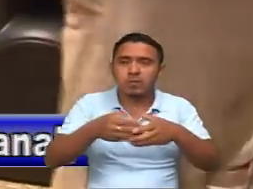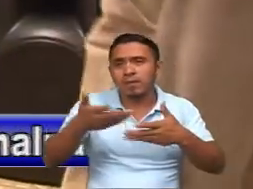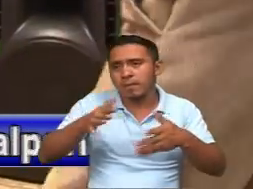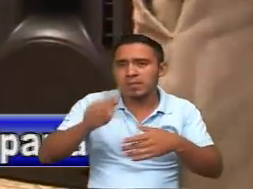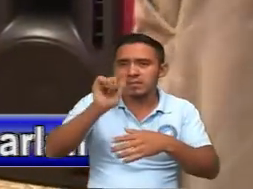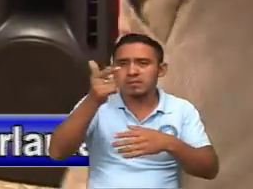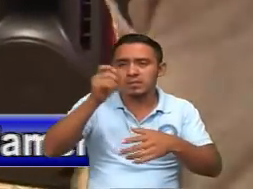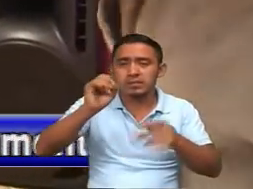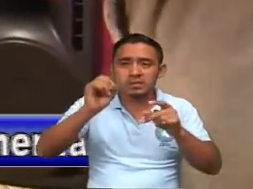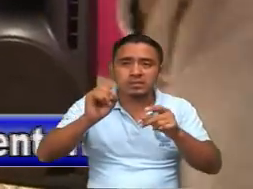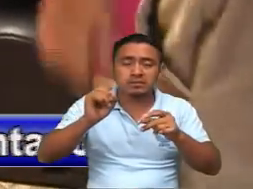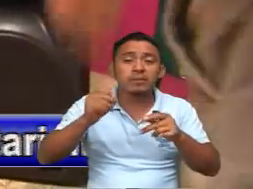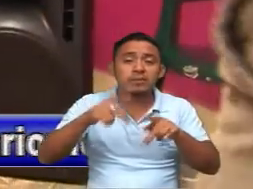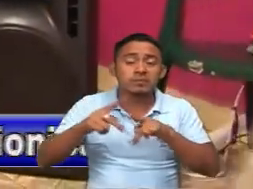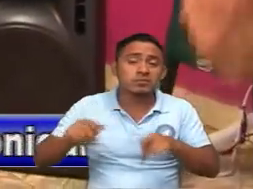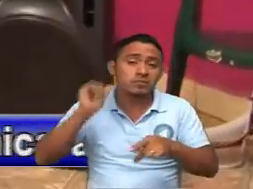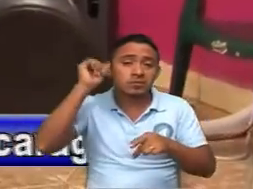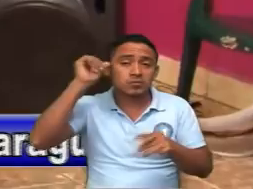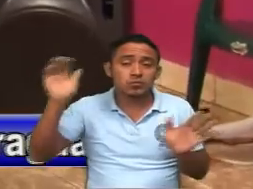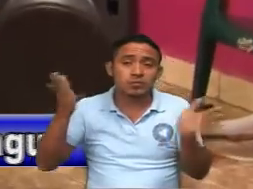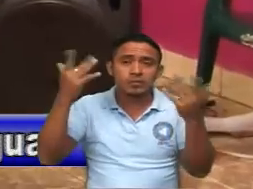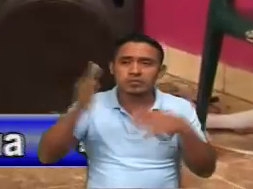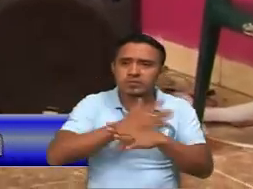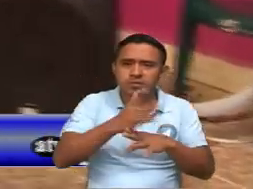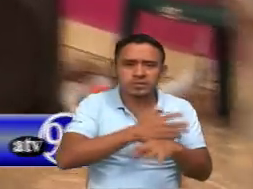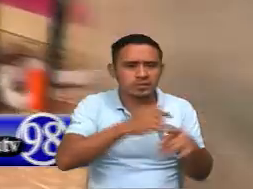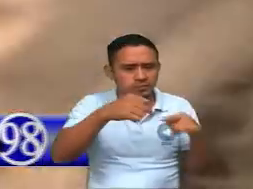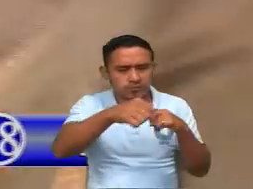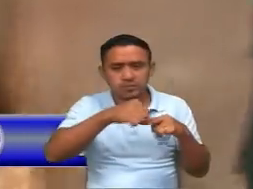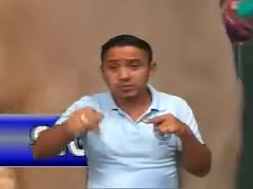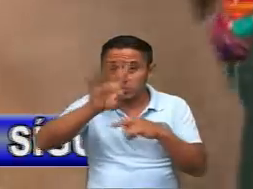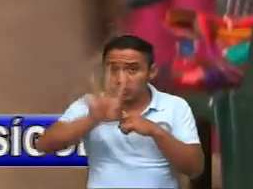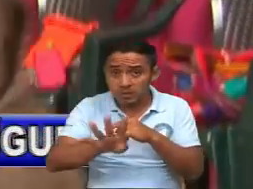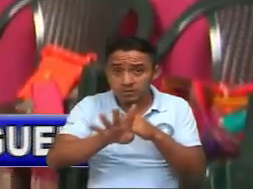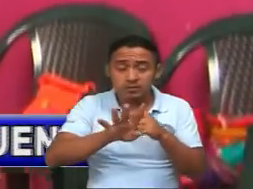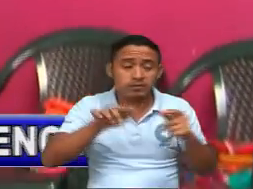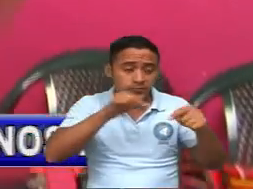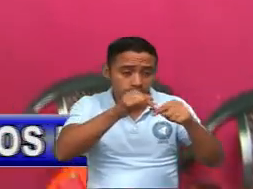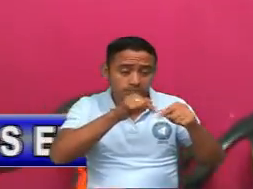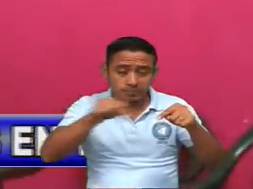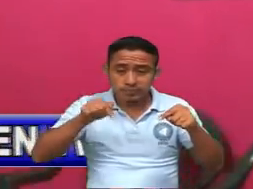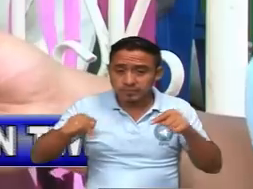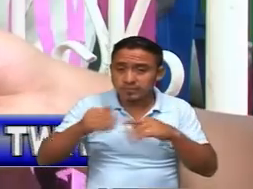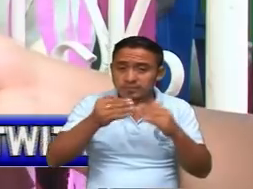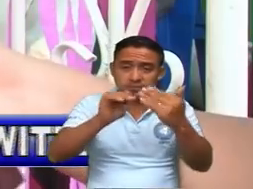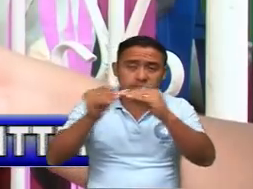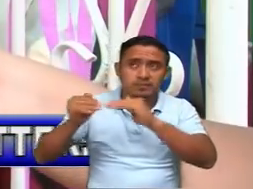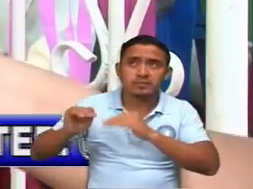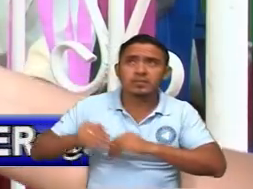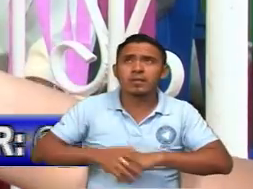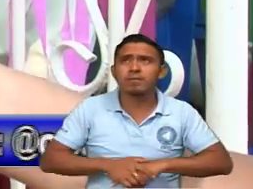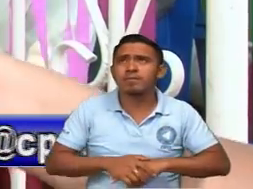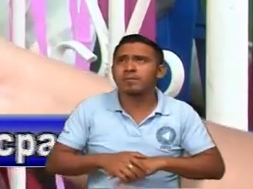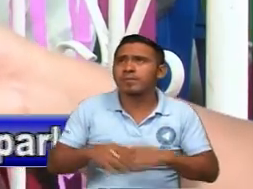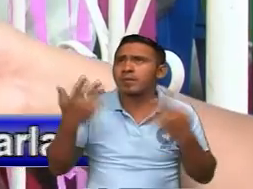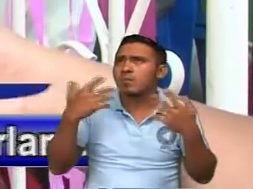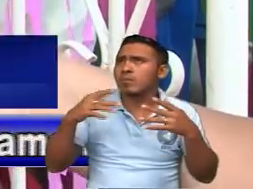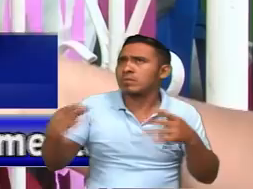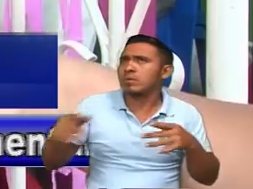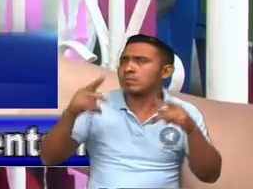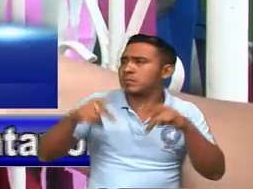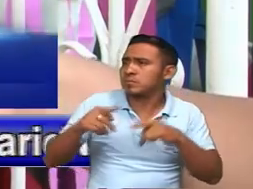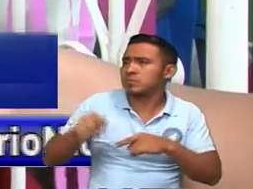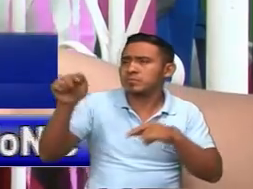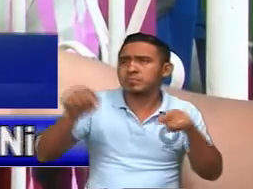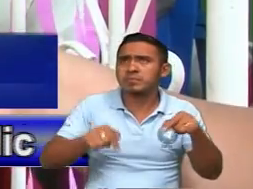regularmente 70 adultos mayores de diferentes barrios del distrito 4 de la capital. A cualquier casa club puede venir. Hay